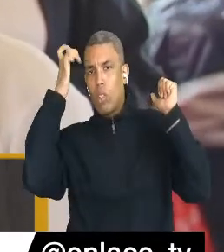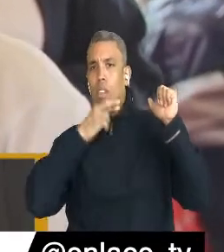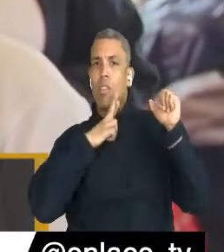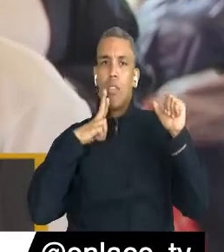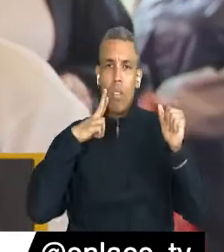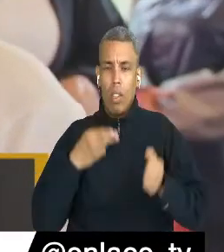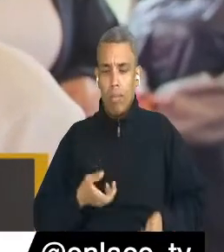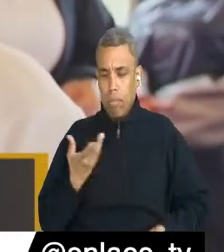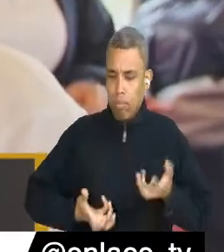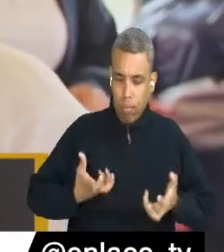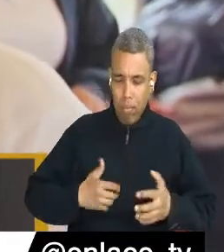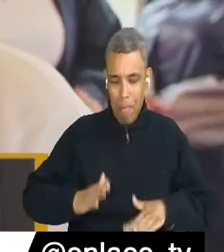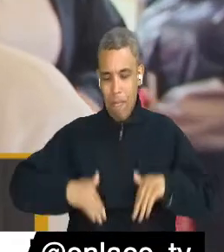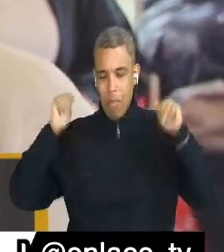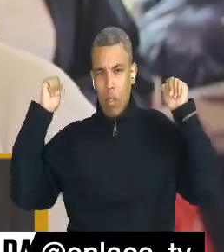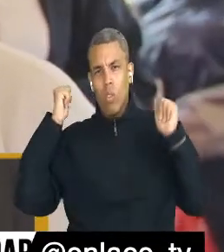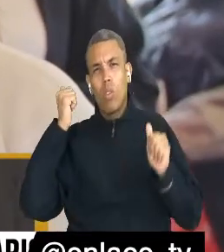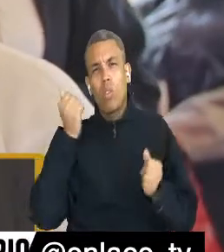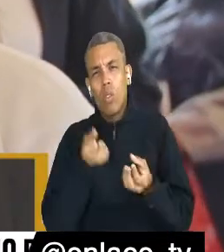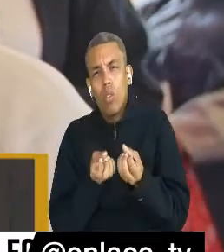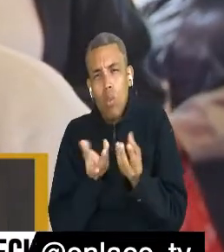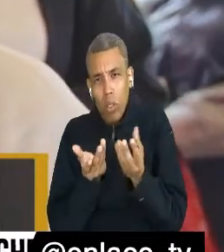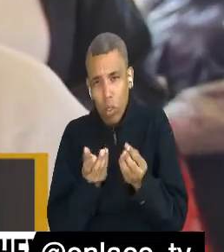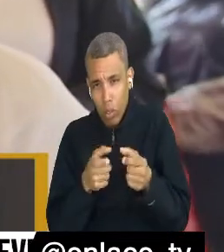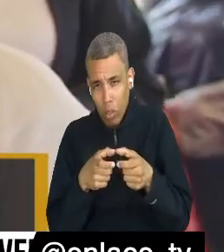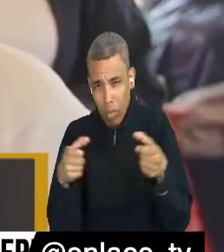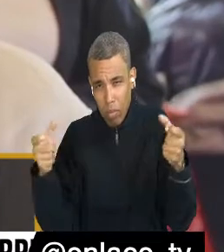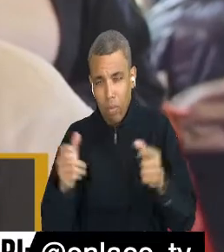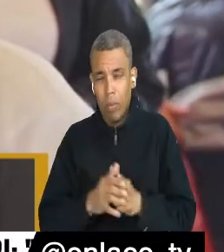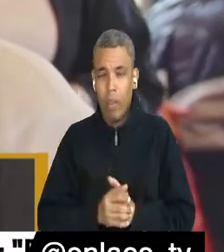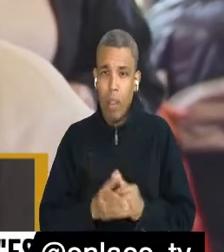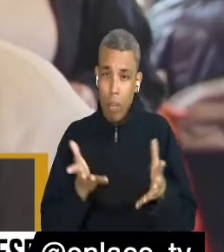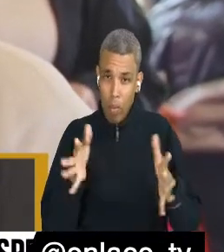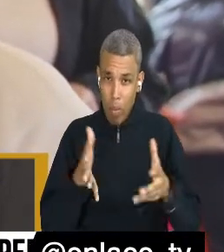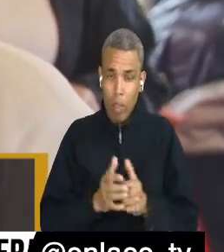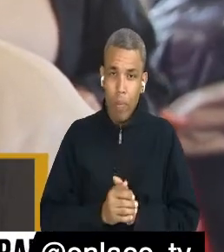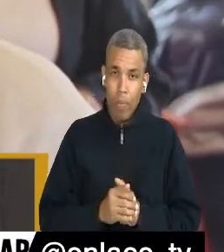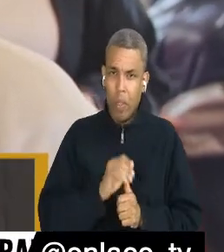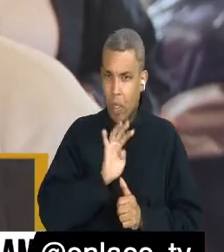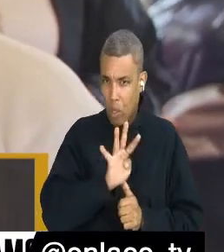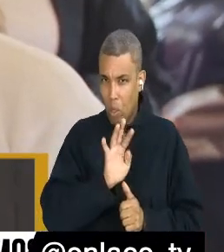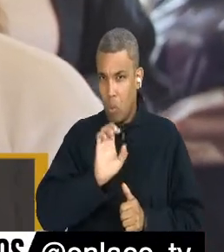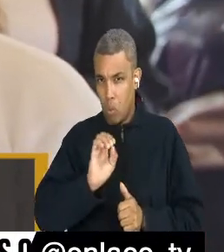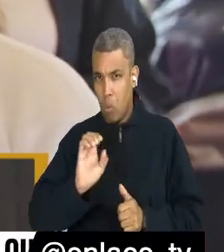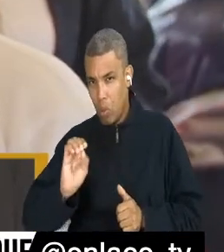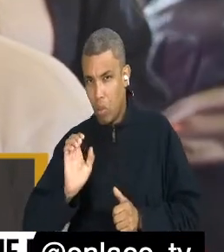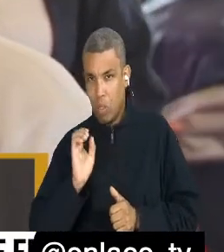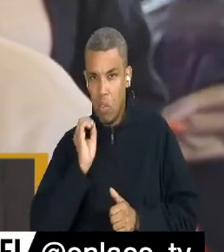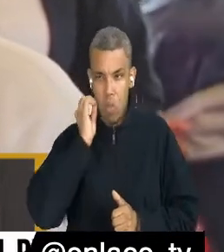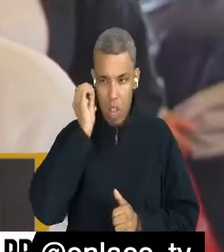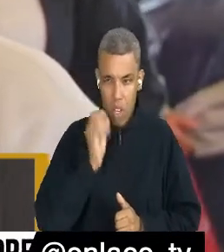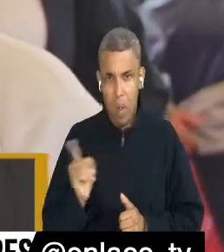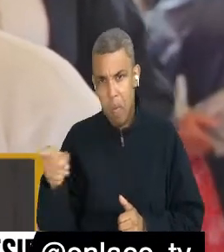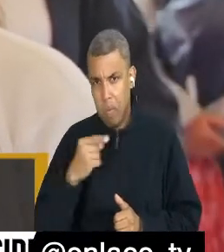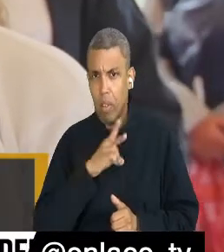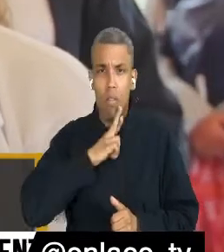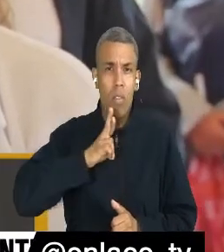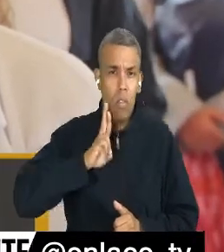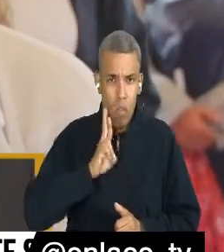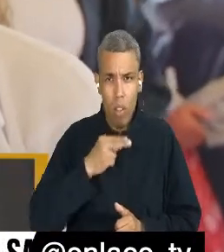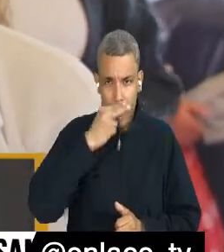situación? Bueno, si vamos por Barranca Bermeja, pues hay aproximadamente 400 hogares tradicionales que atienden niños